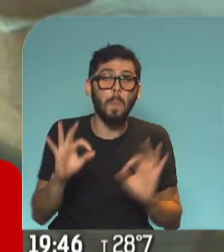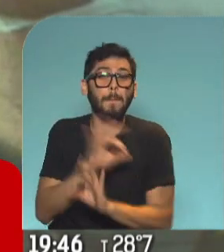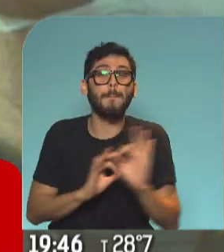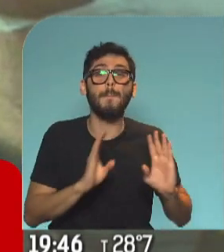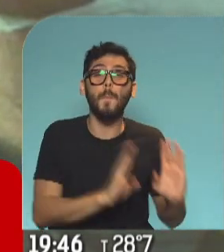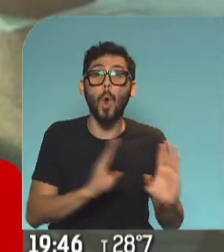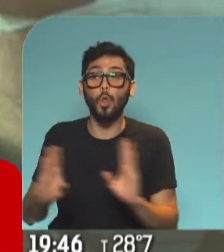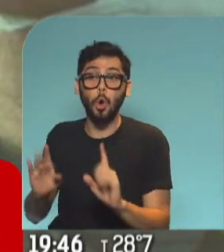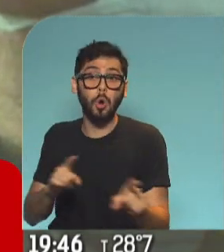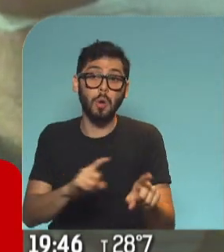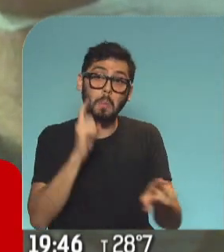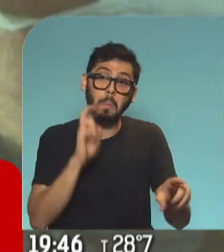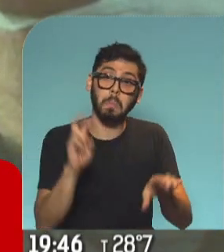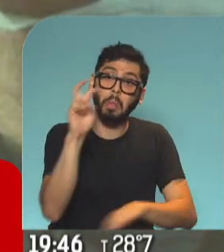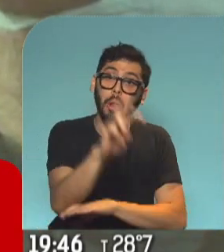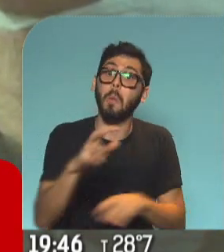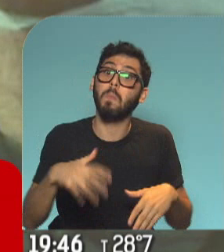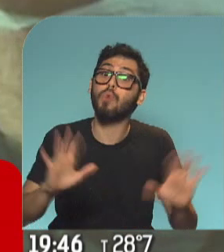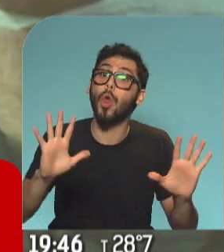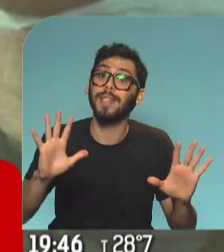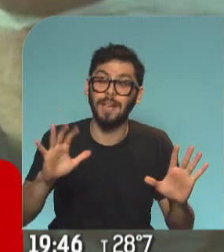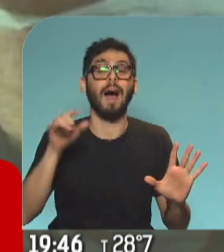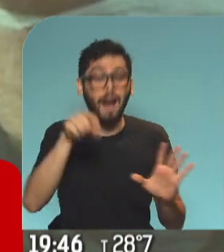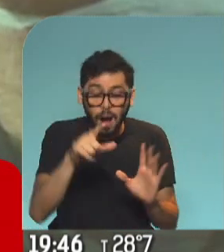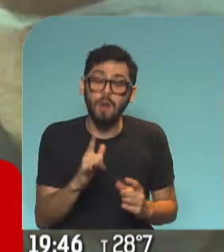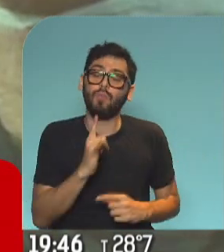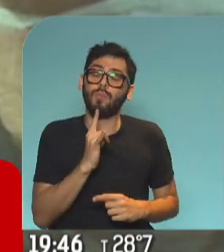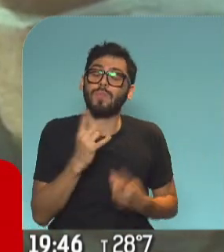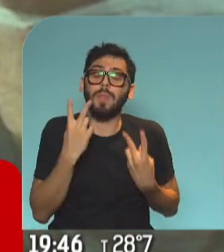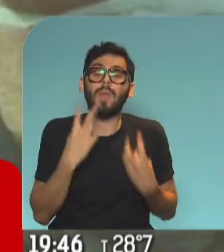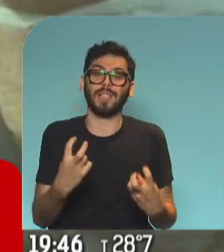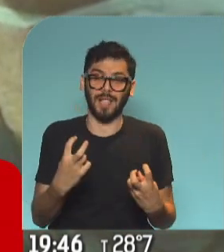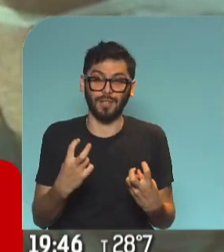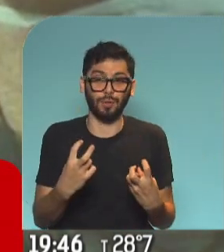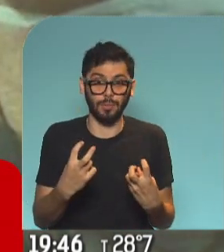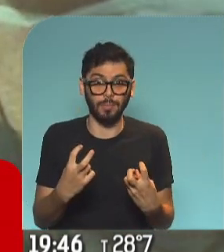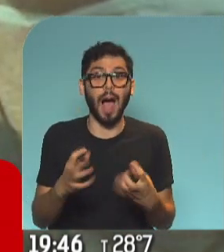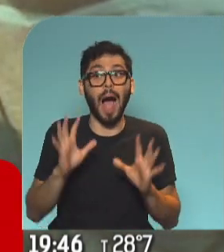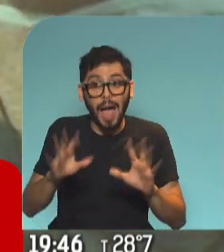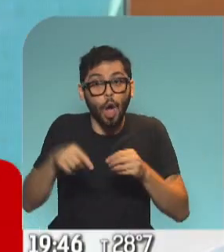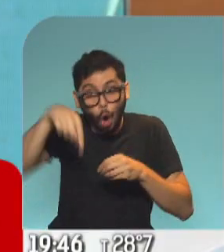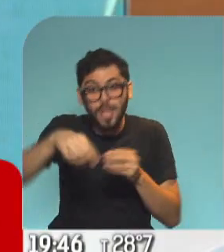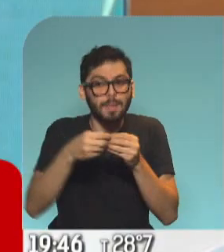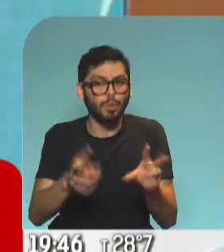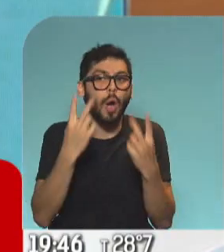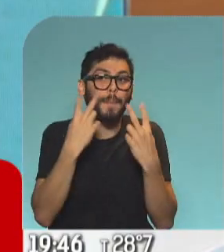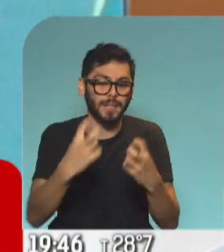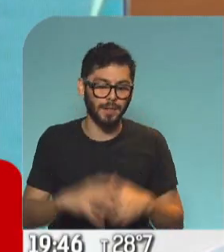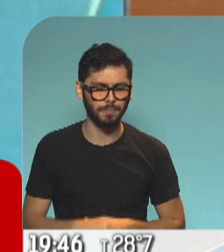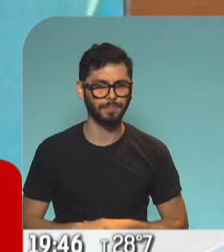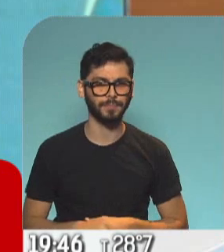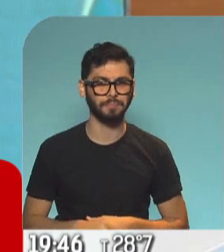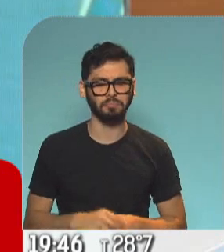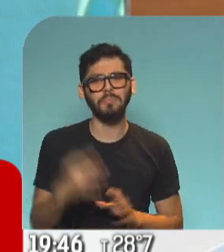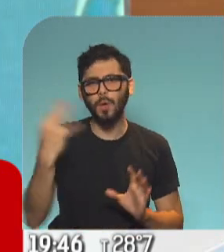había fijado el gobierno de la ciudad. Bueno, ese es el marco de la investigación, eso es lo que comenzó a investigarse hoy. Vamos a seguir con este tema